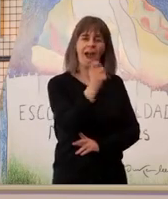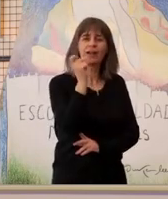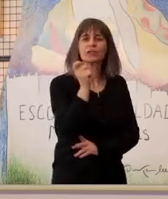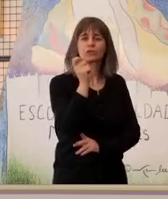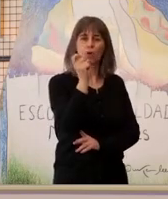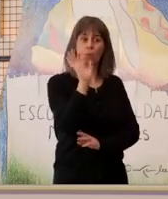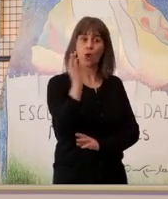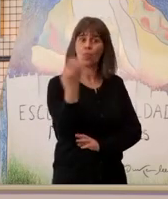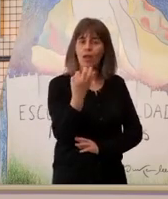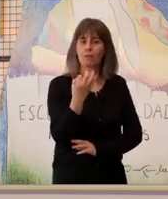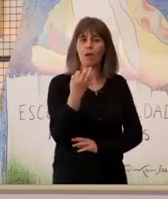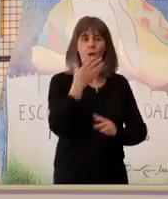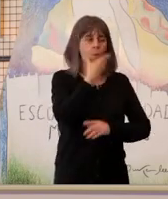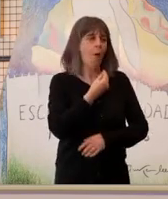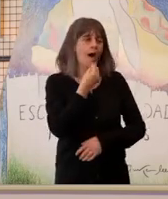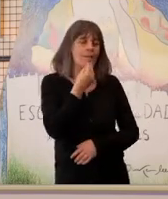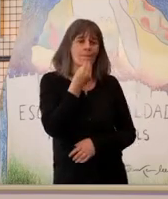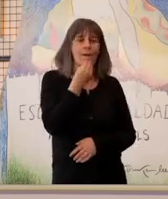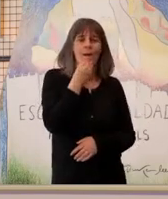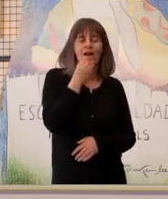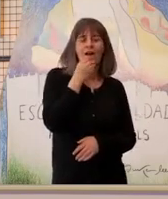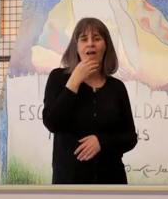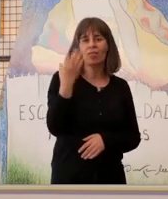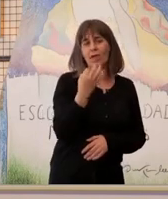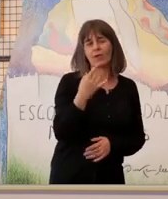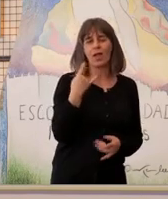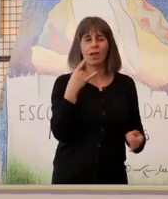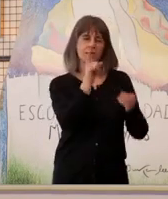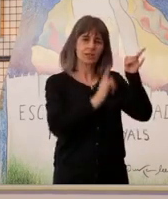así de guapas y de así de sexy